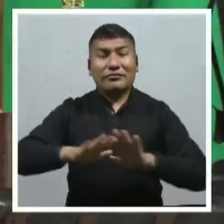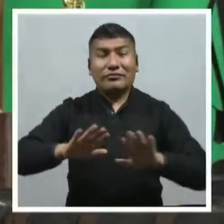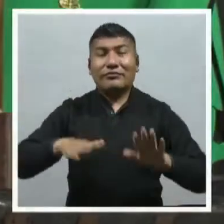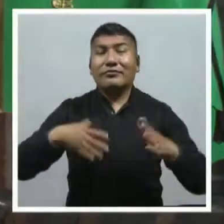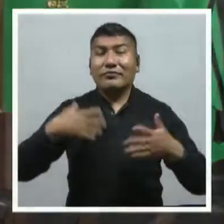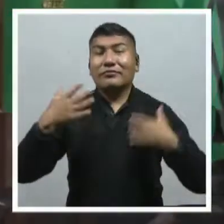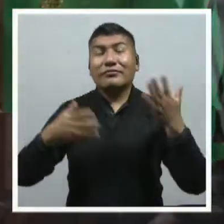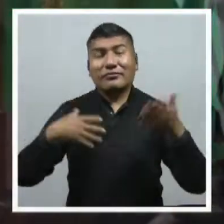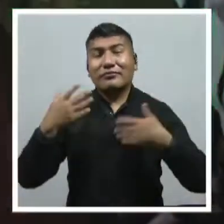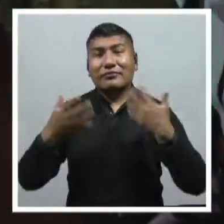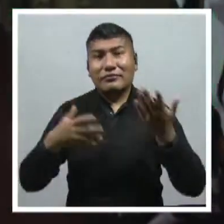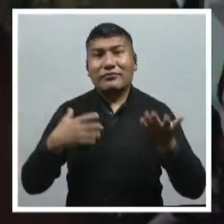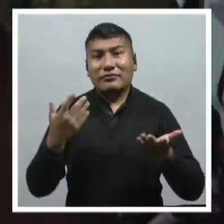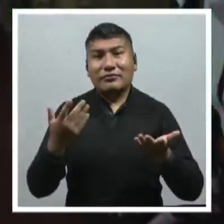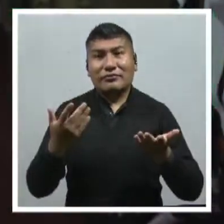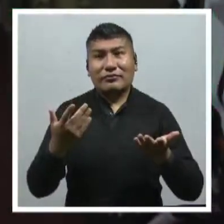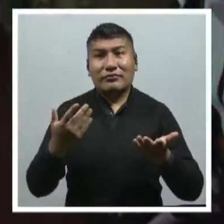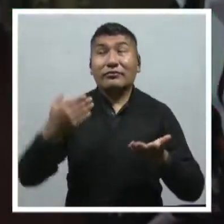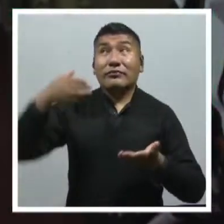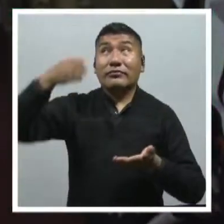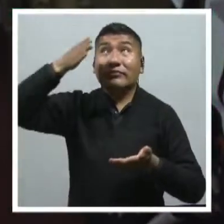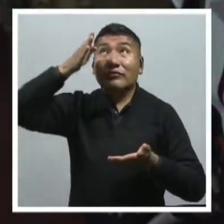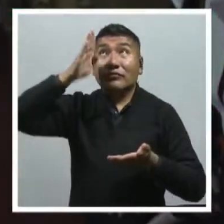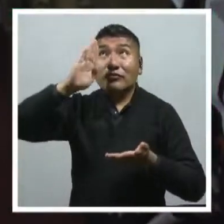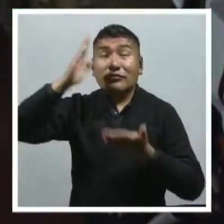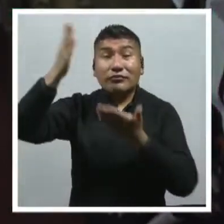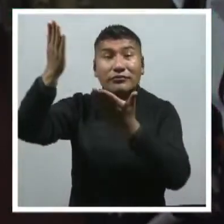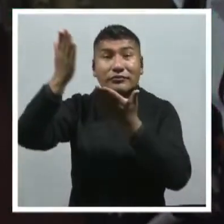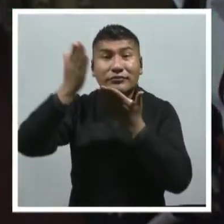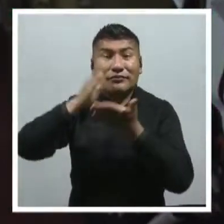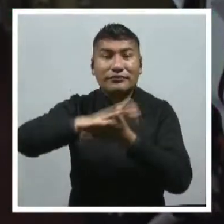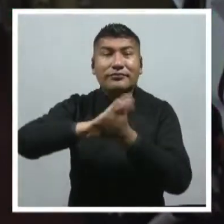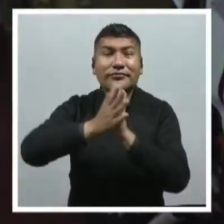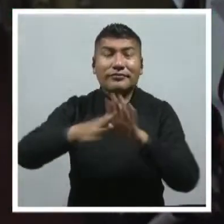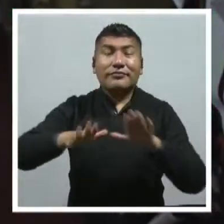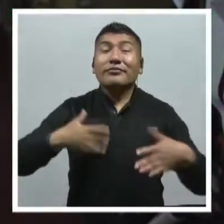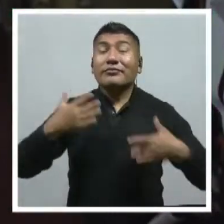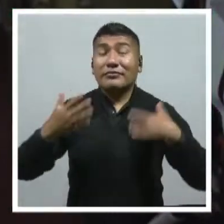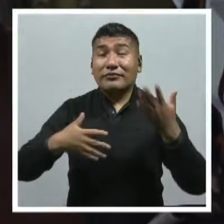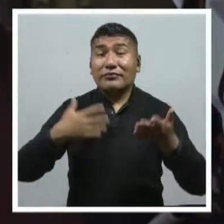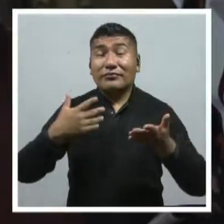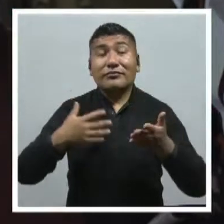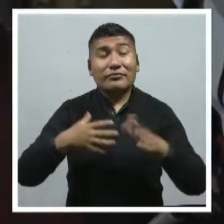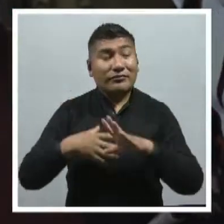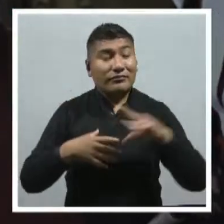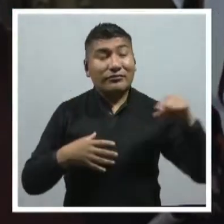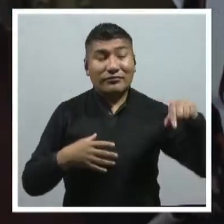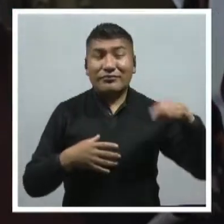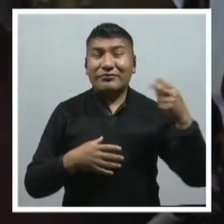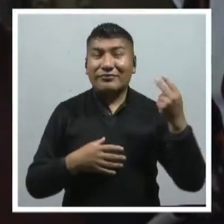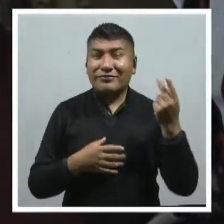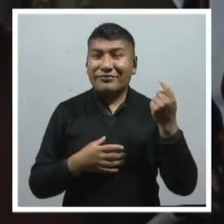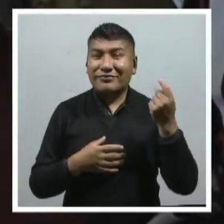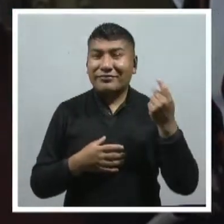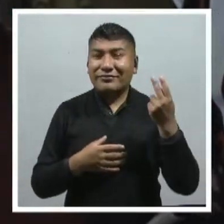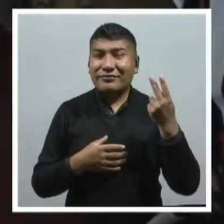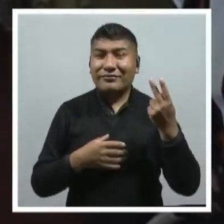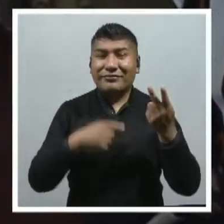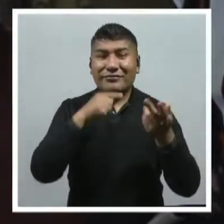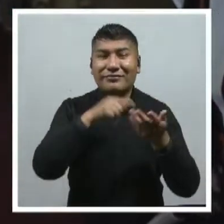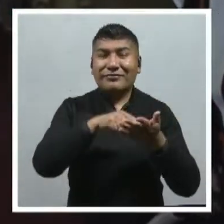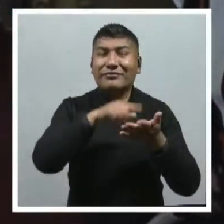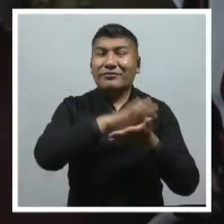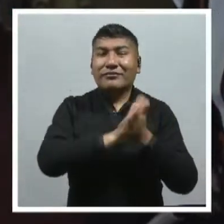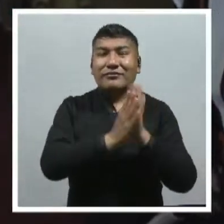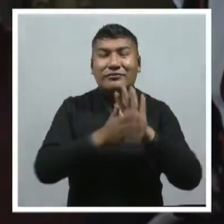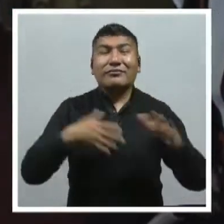felicidad. Dios nos ofrece la paz y la felicidad, y el dinero nos ofrece la paz y